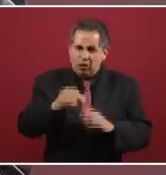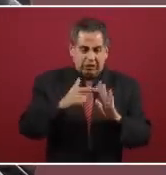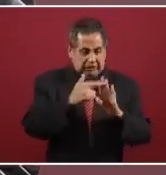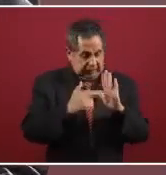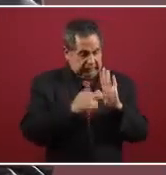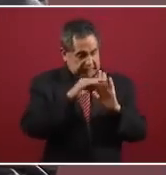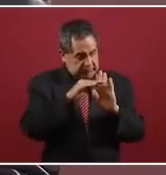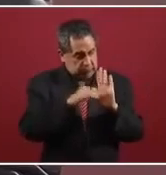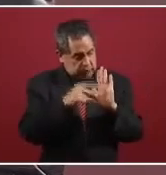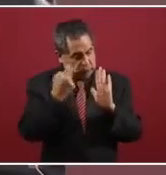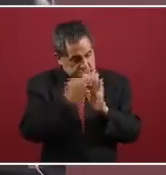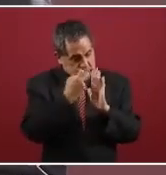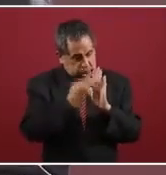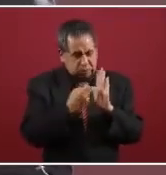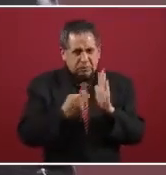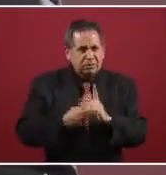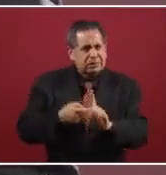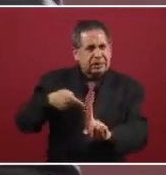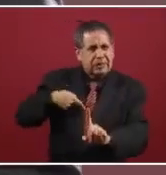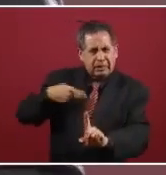hablando de un académico,